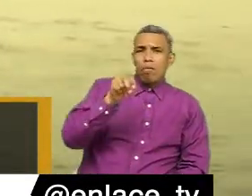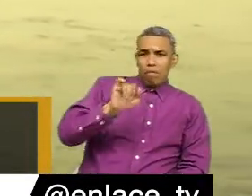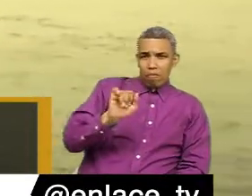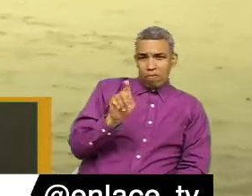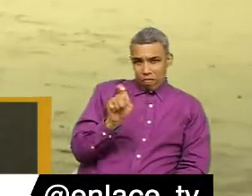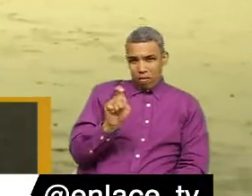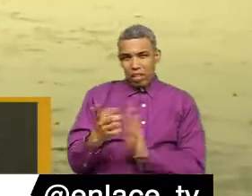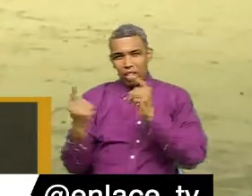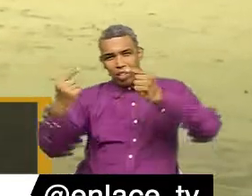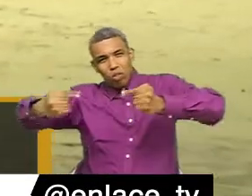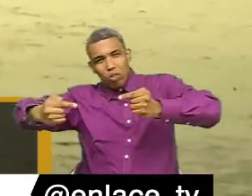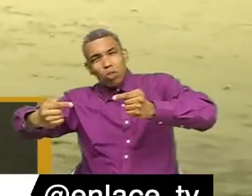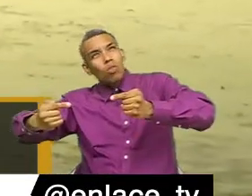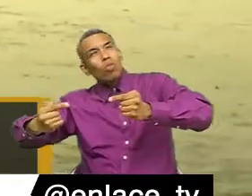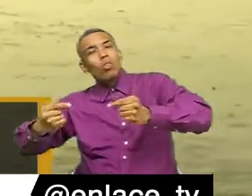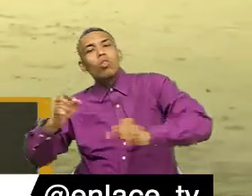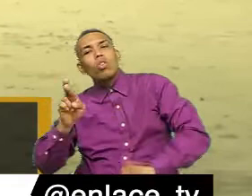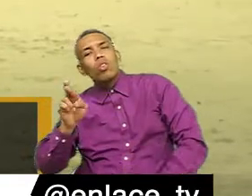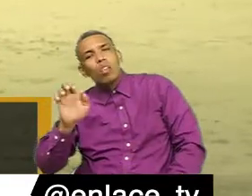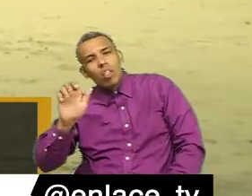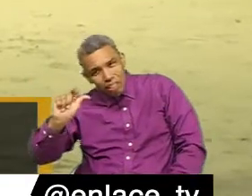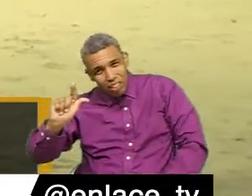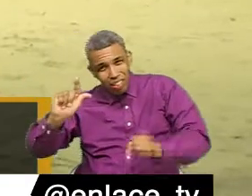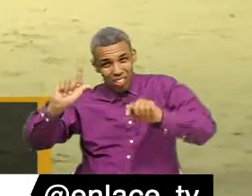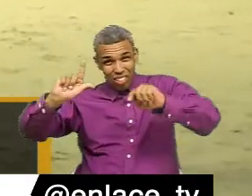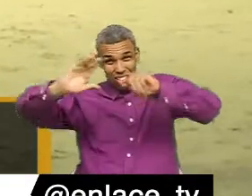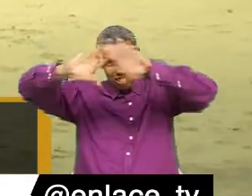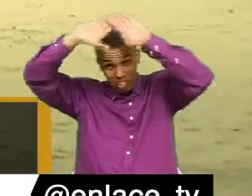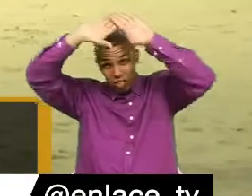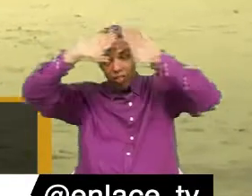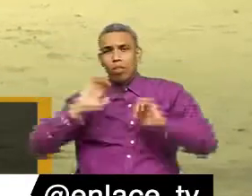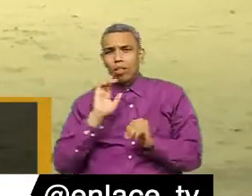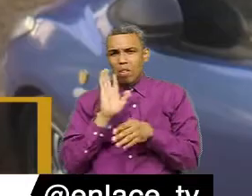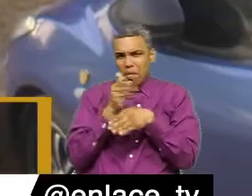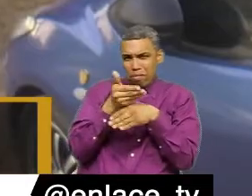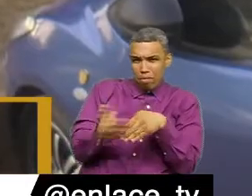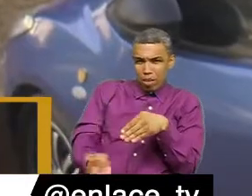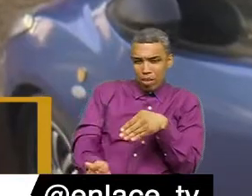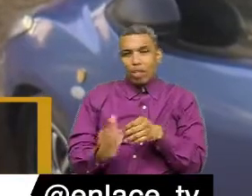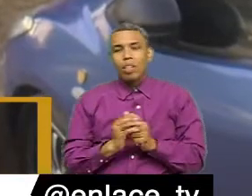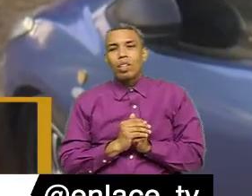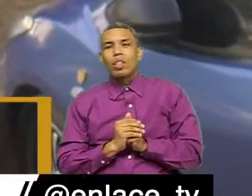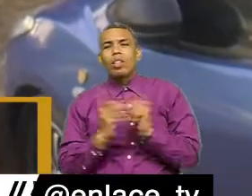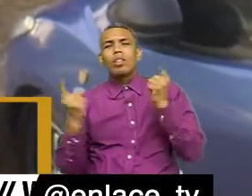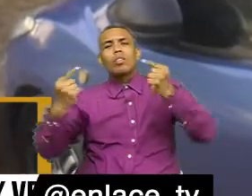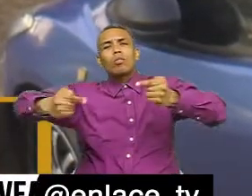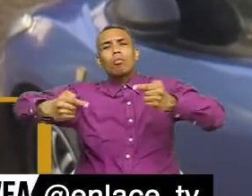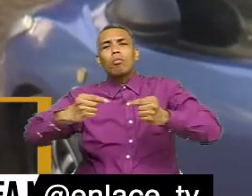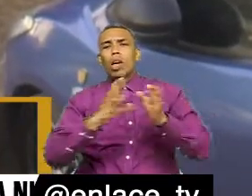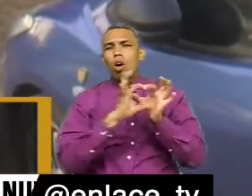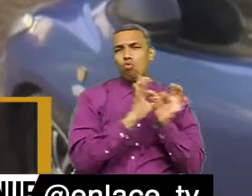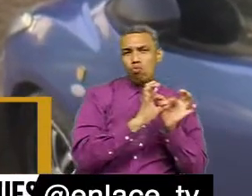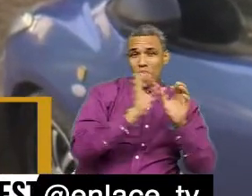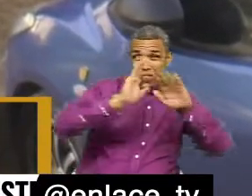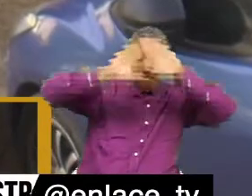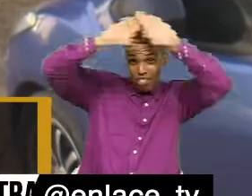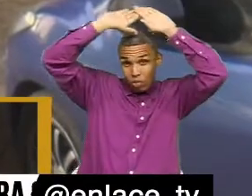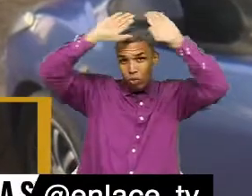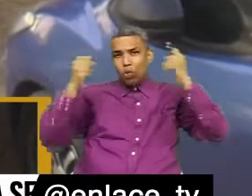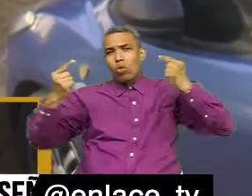Fénix con Real Centro. En la tercera hora juega la Unión Centro